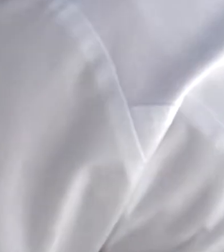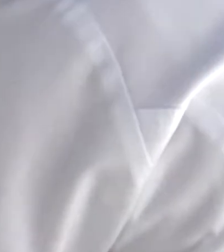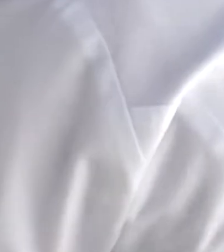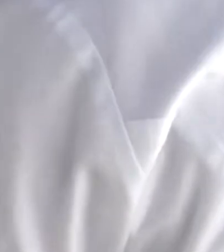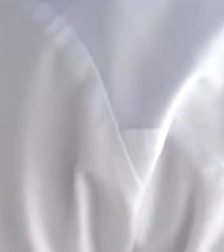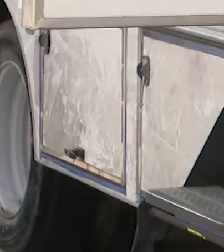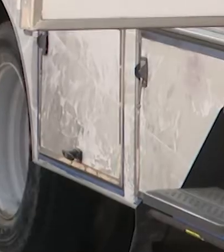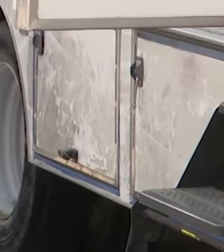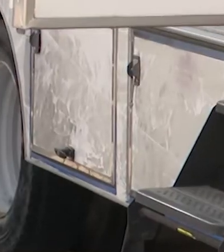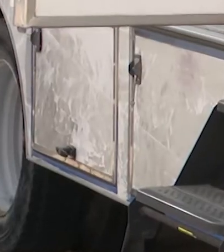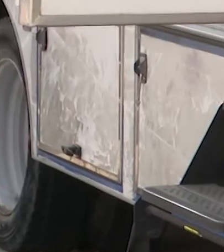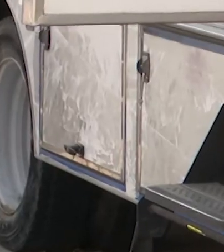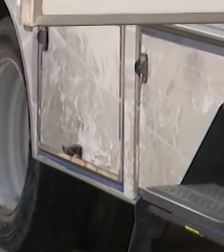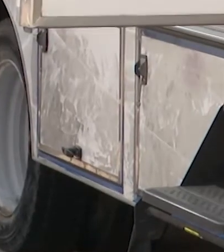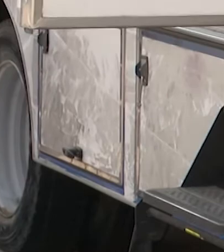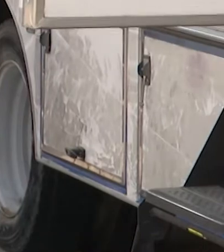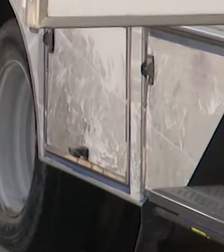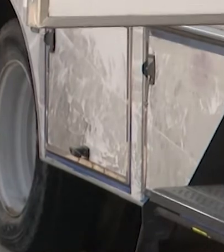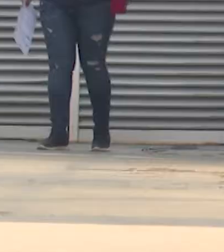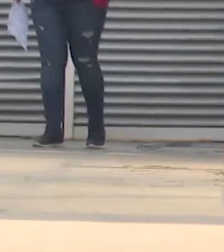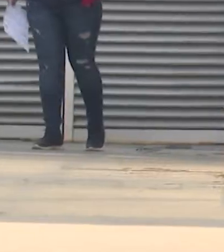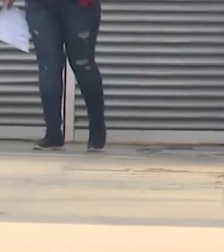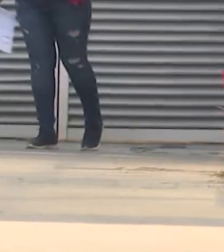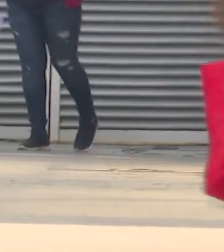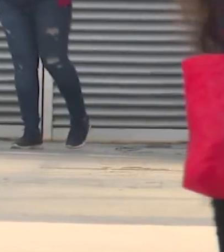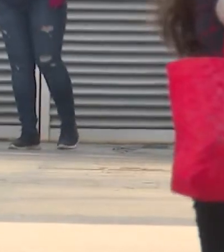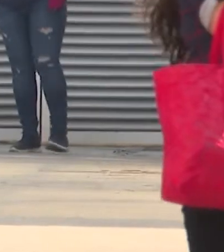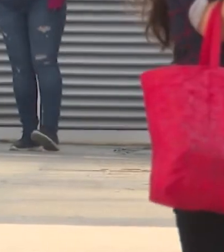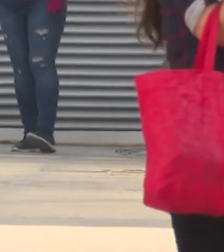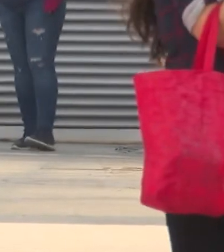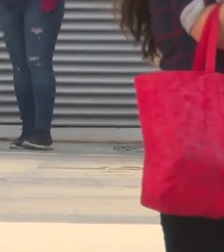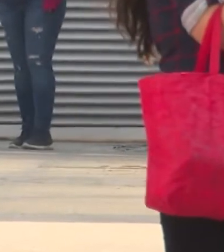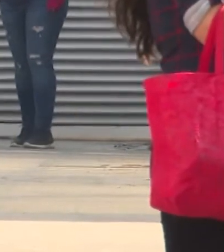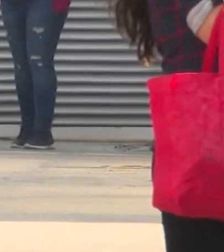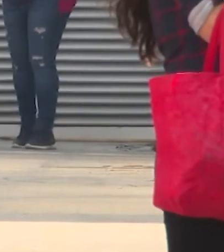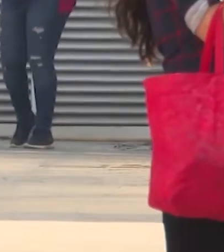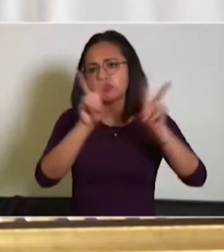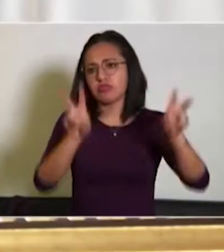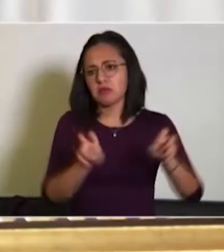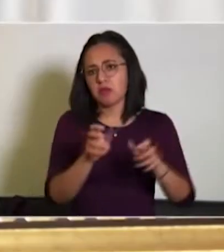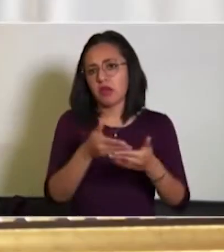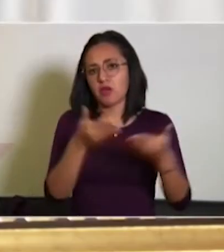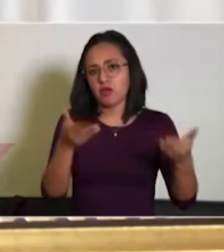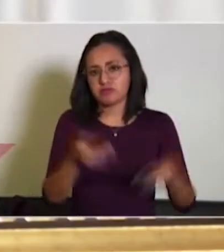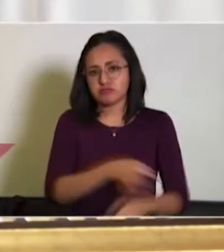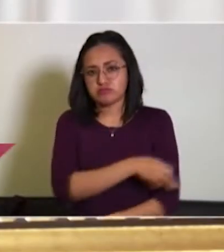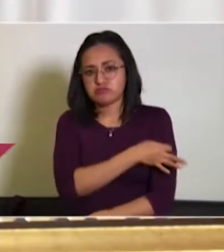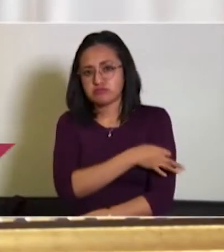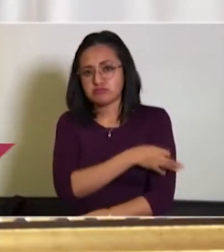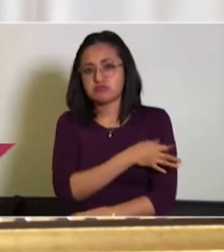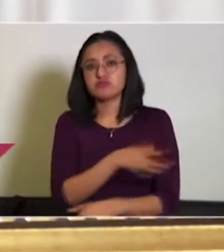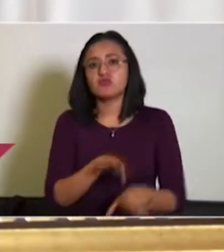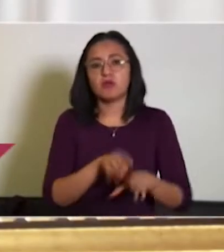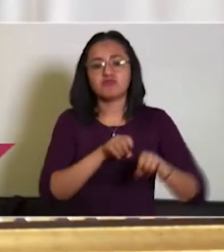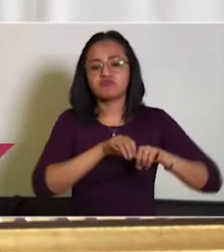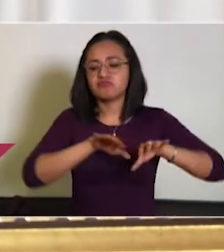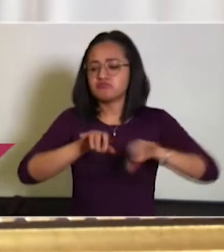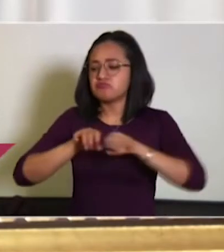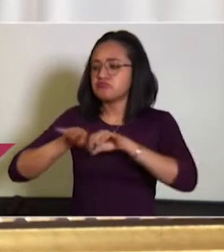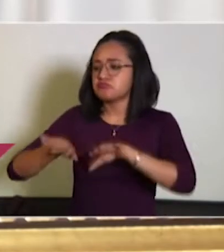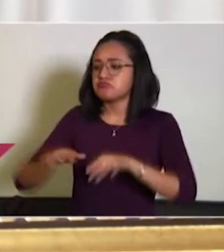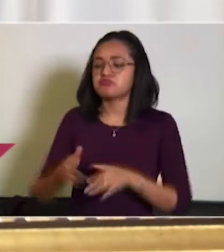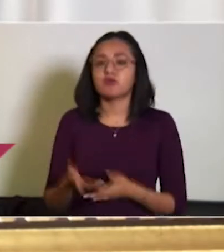Pfizer-BioNTech contra la COVID-19. Ellos se encuentran en la primera línea de batalla contra el virus. De distribución o